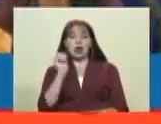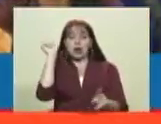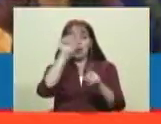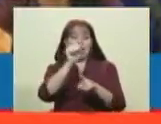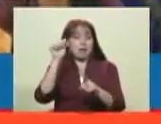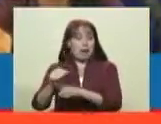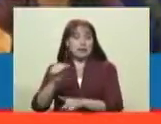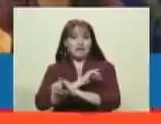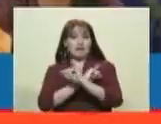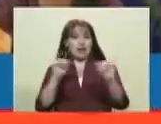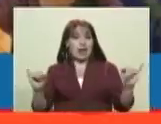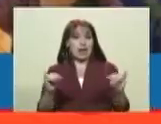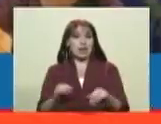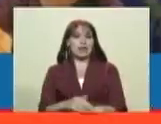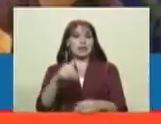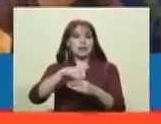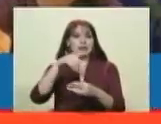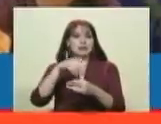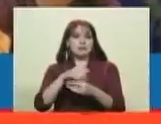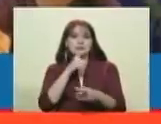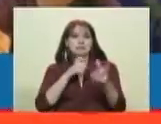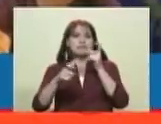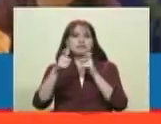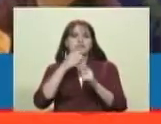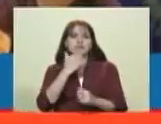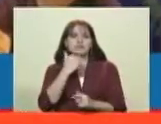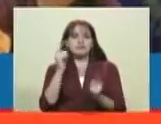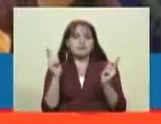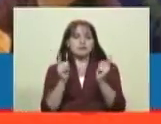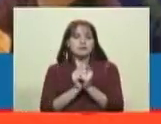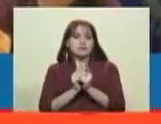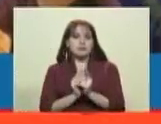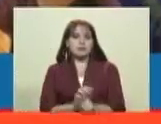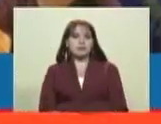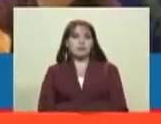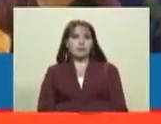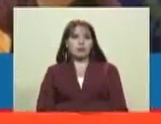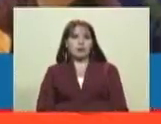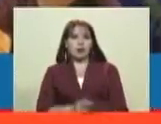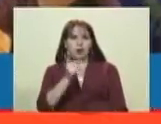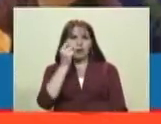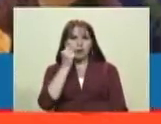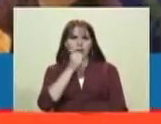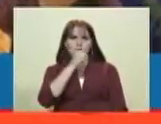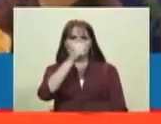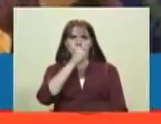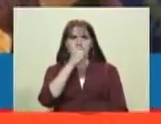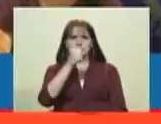superfinal. Inicia la ronda de preguntas Lisandro Rojas de Yvecle Mundial.